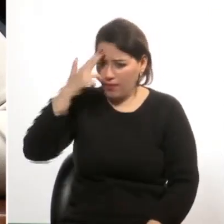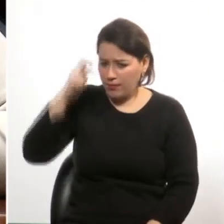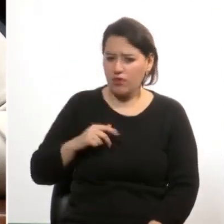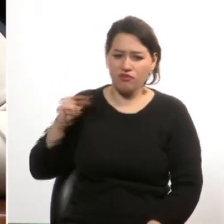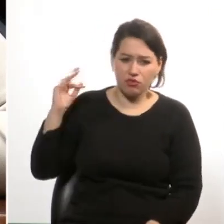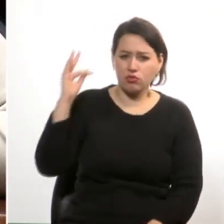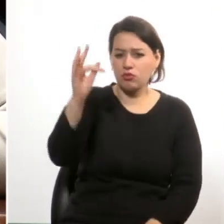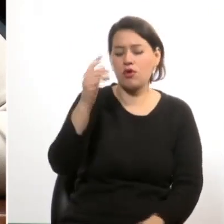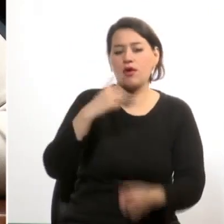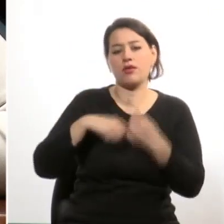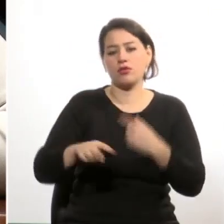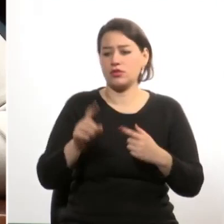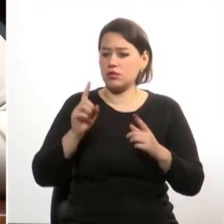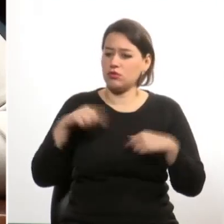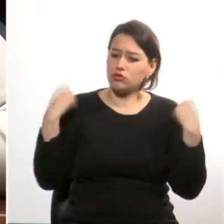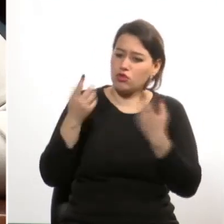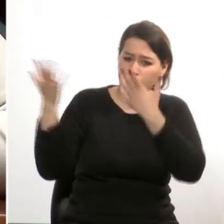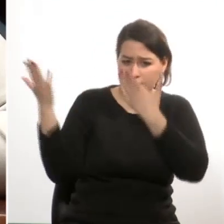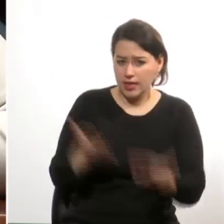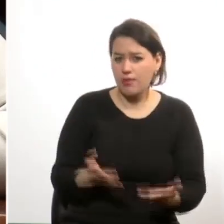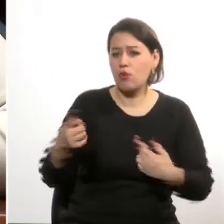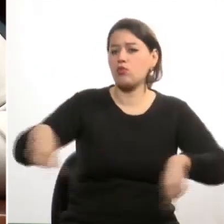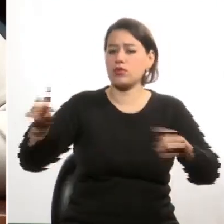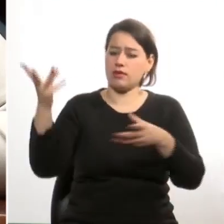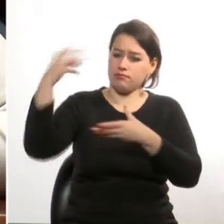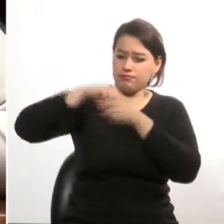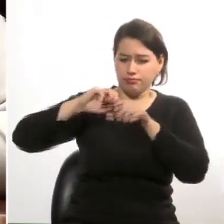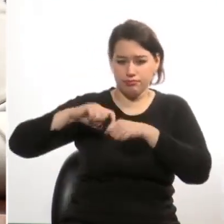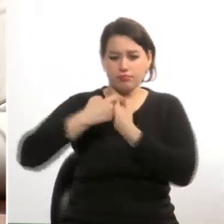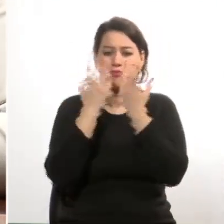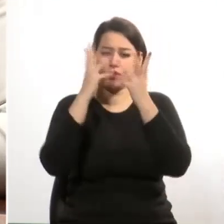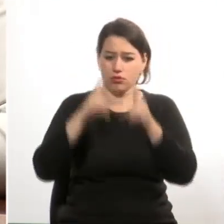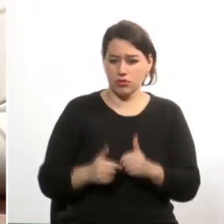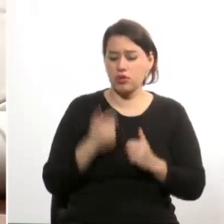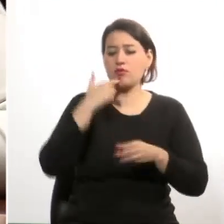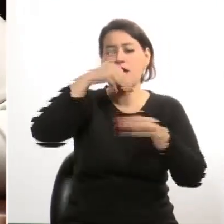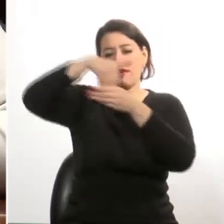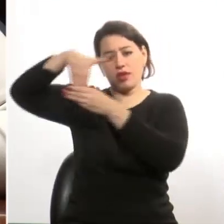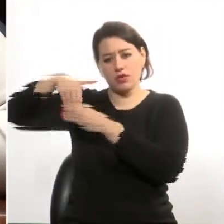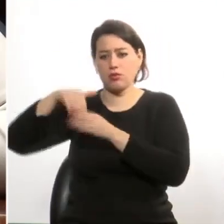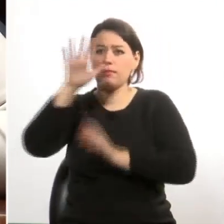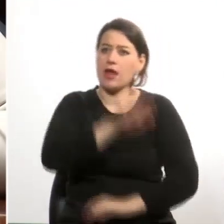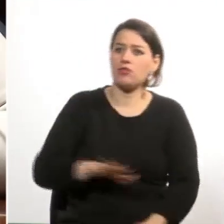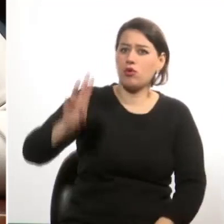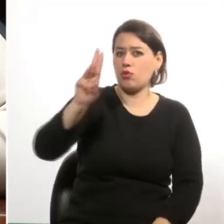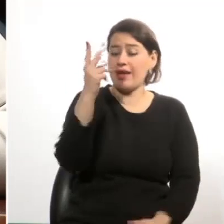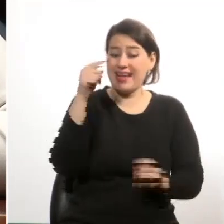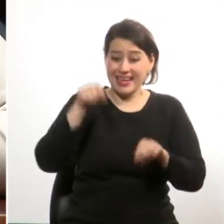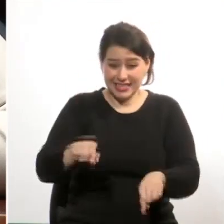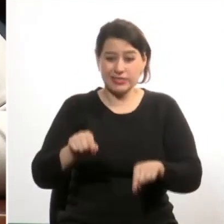futuro. Y por todo esto los invitamos a incorporarse a la organización de un referéndum nacional. Así era